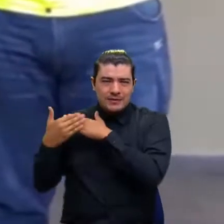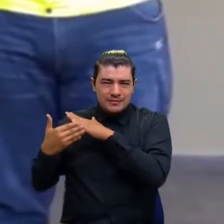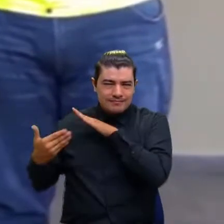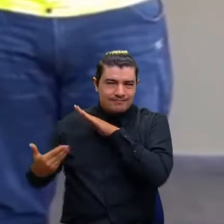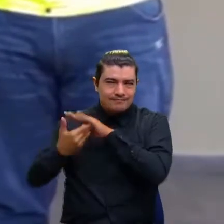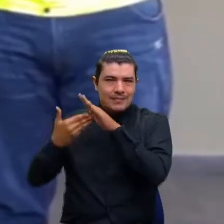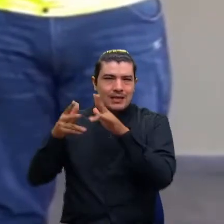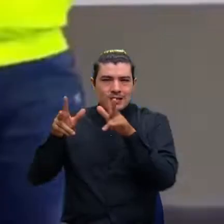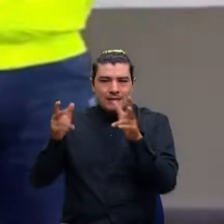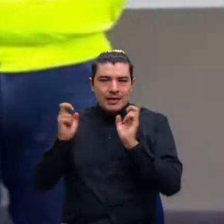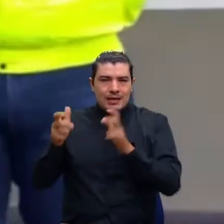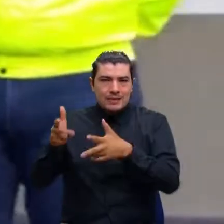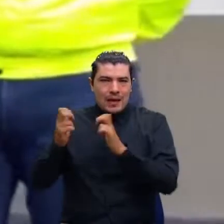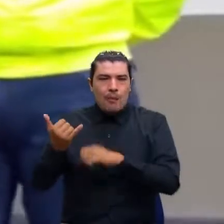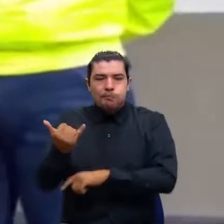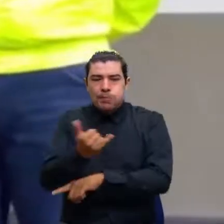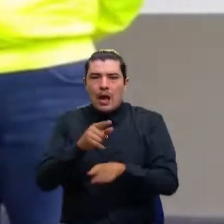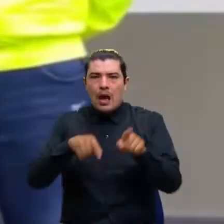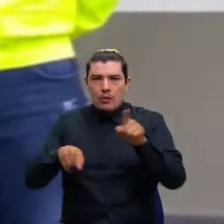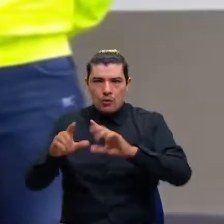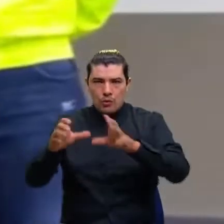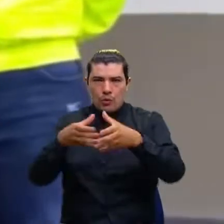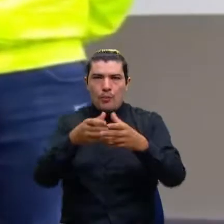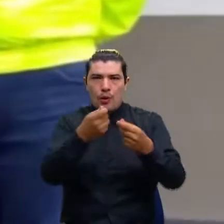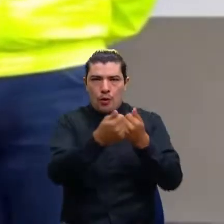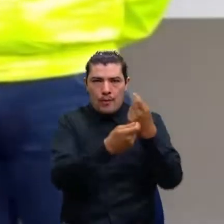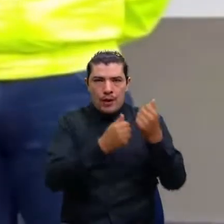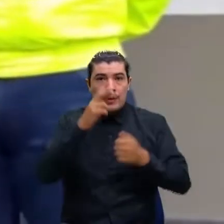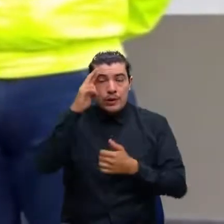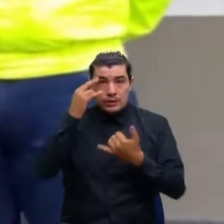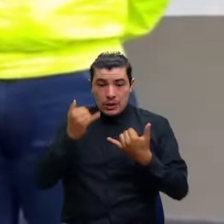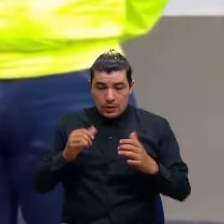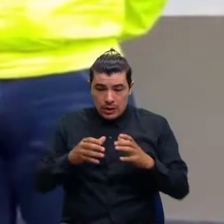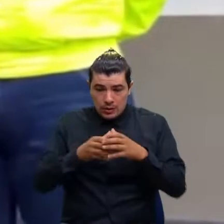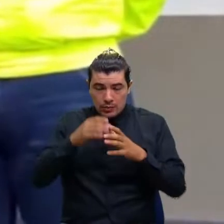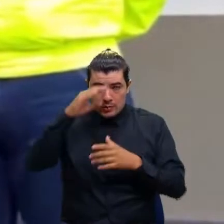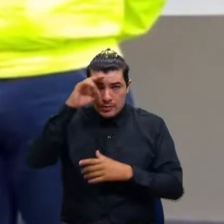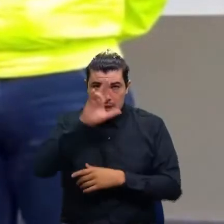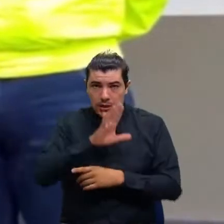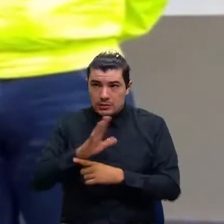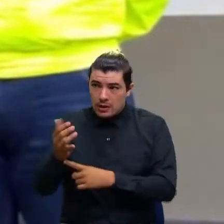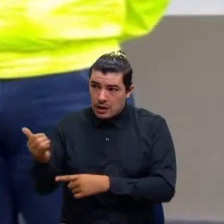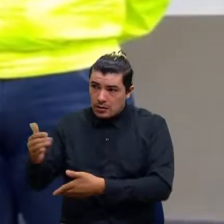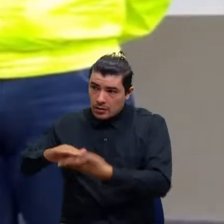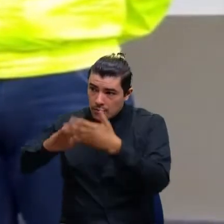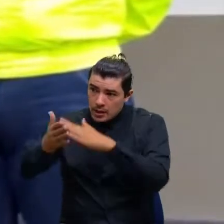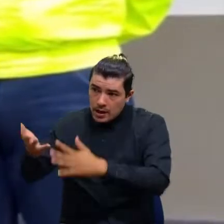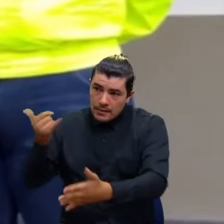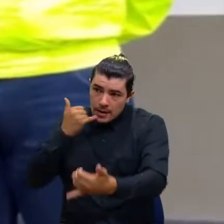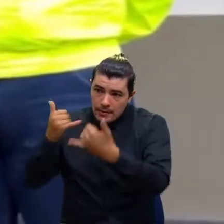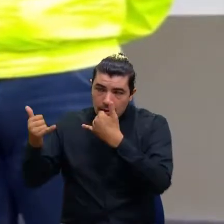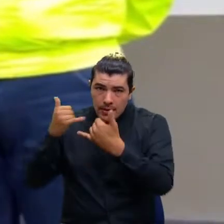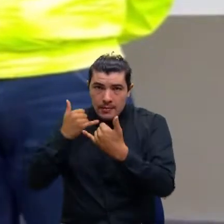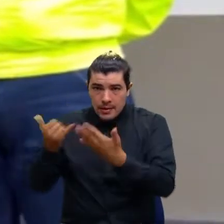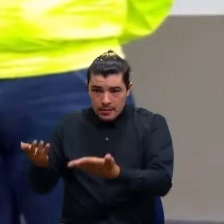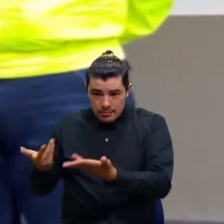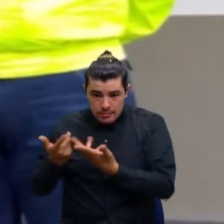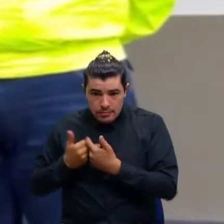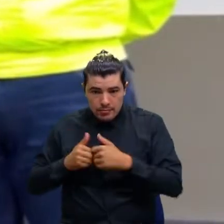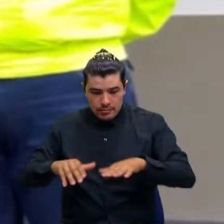empresarios. Alguna otra denuncia, estamos prestos a recepcionarla y, como mencioné